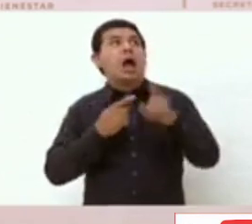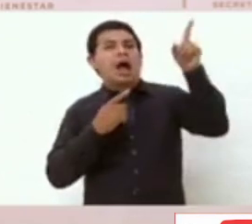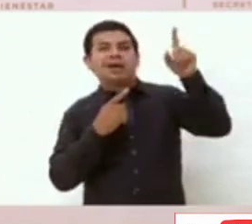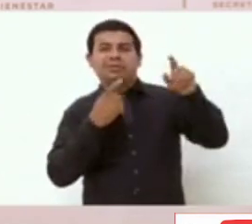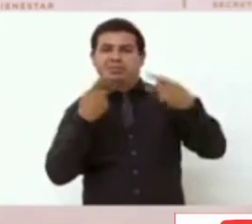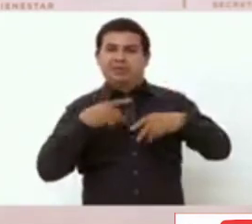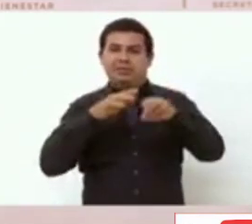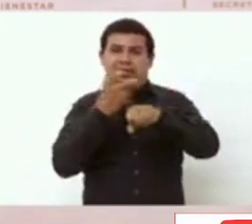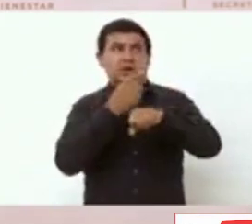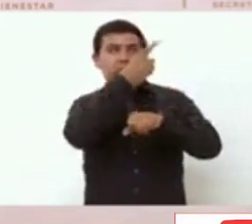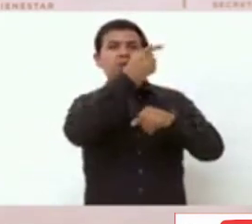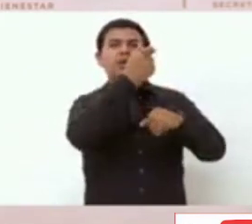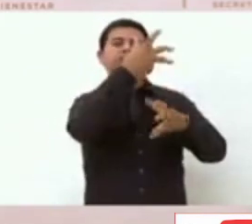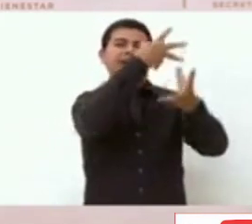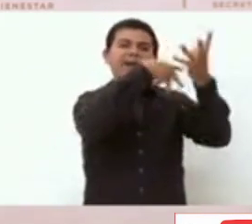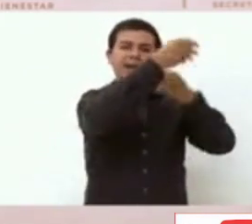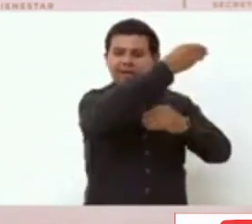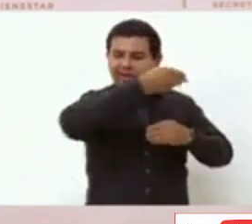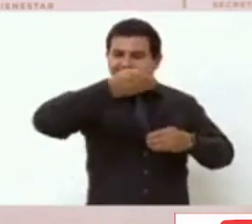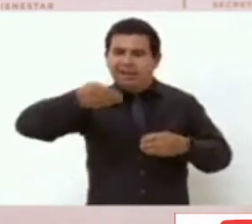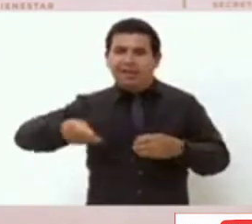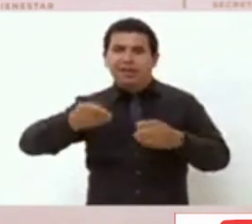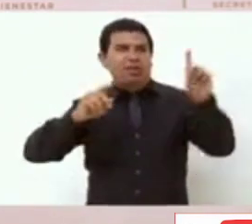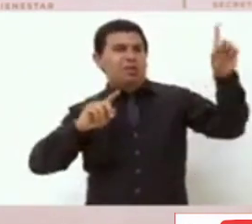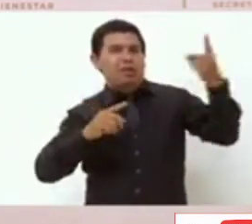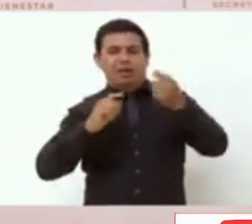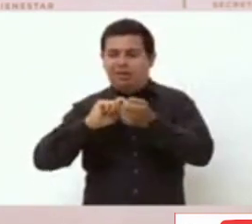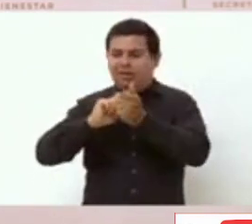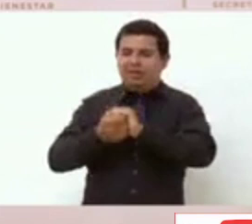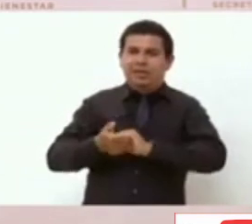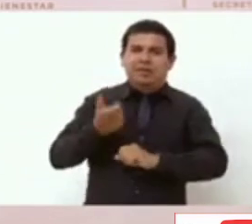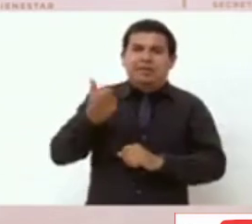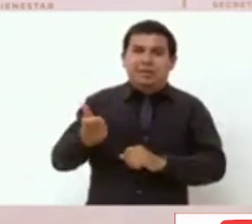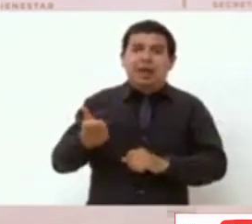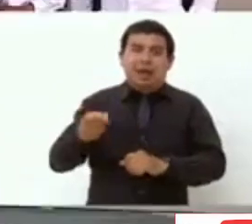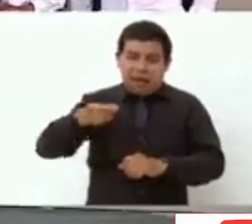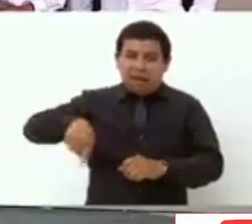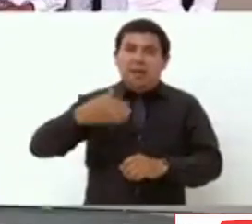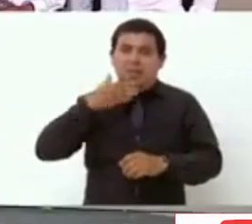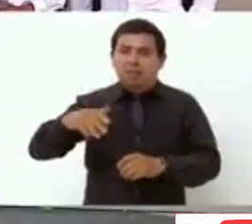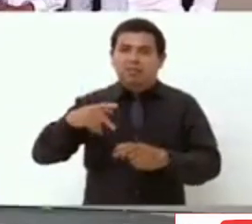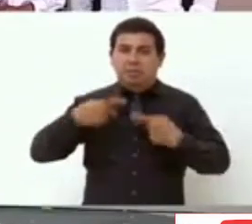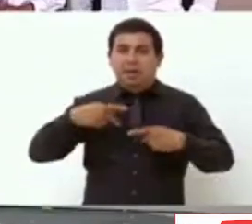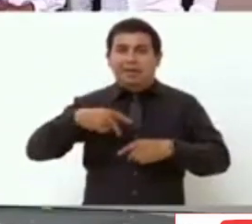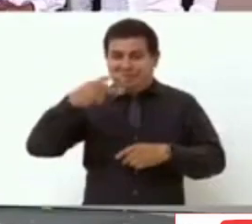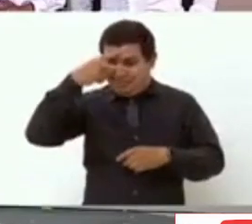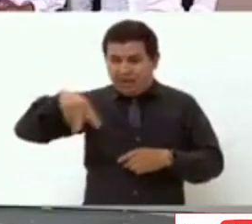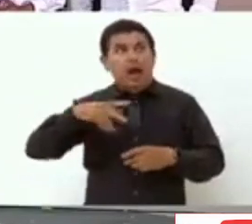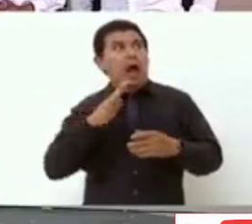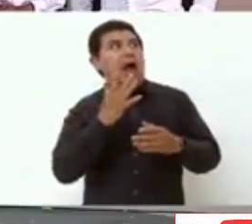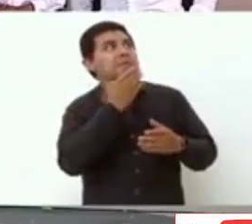Imaginen ustedes, 10 millones de familias mexicanas